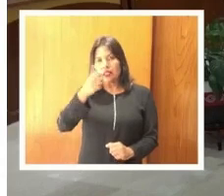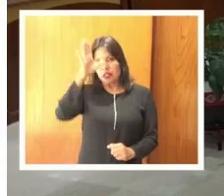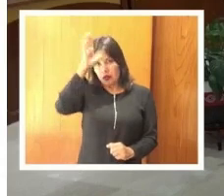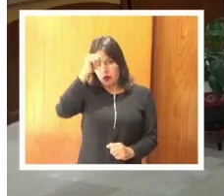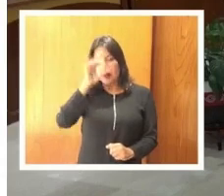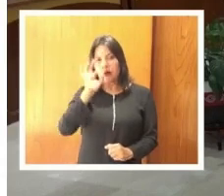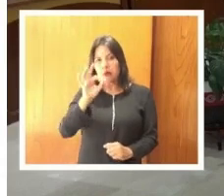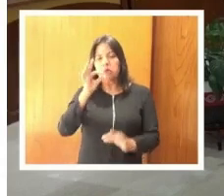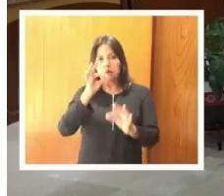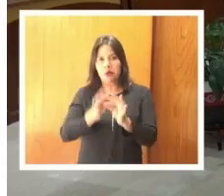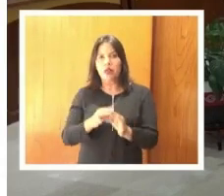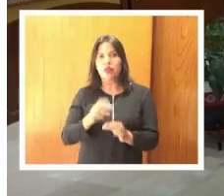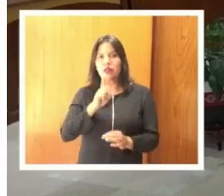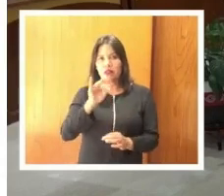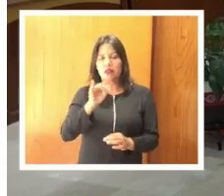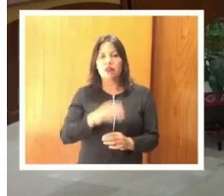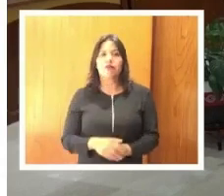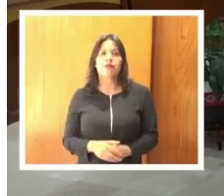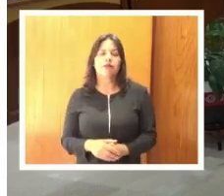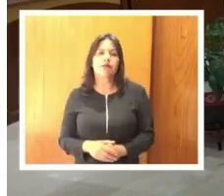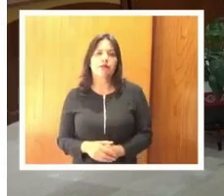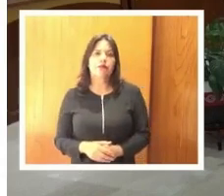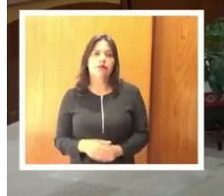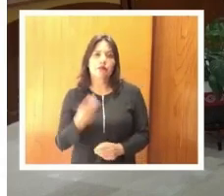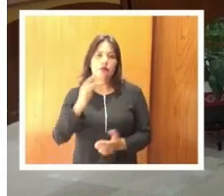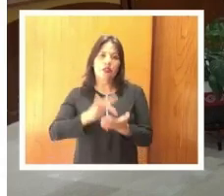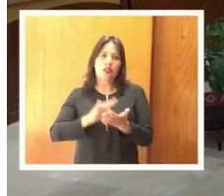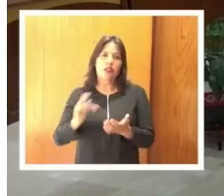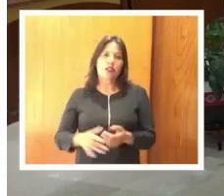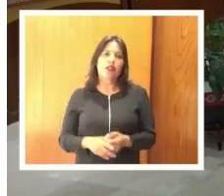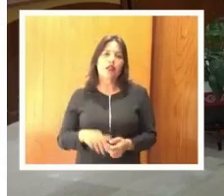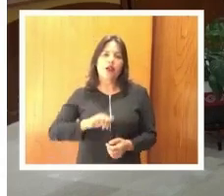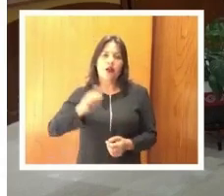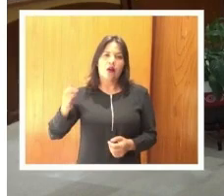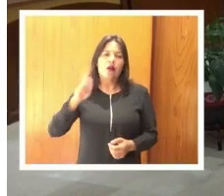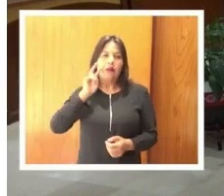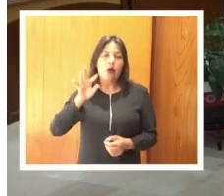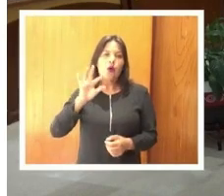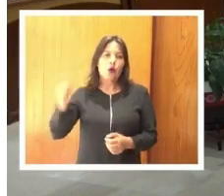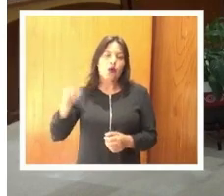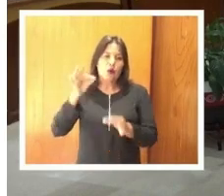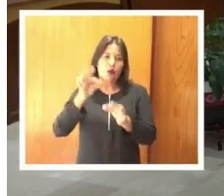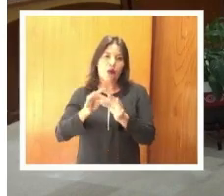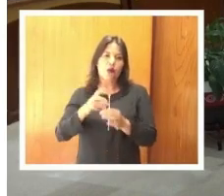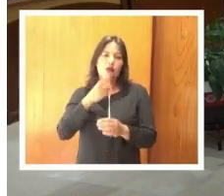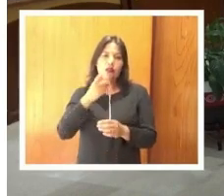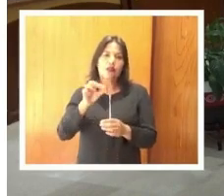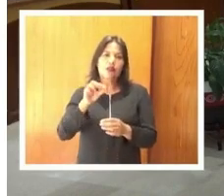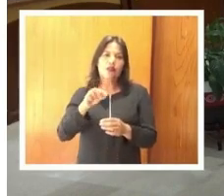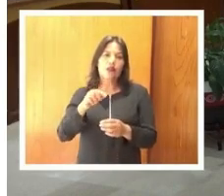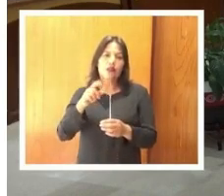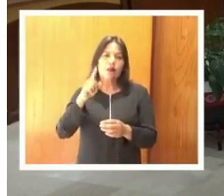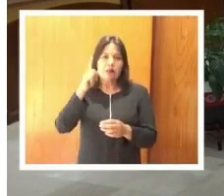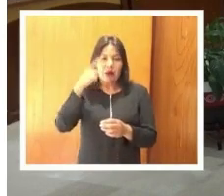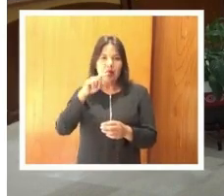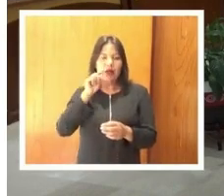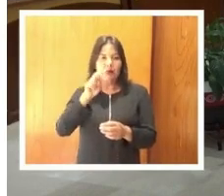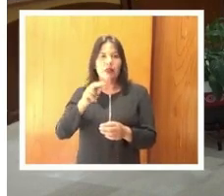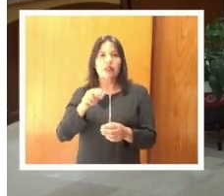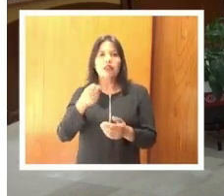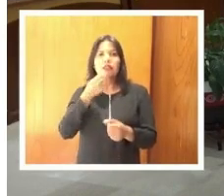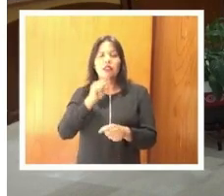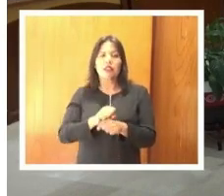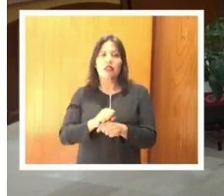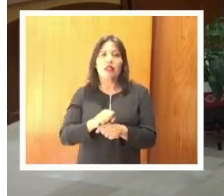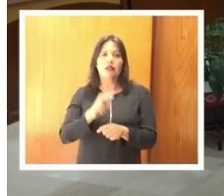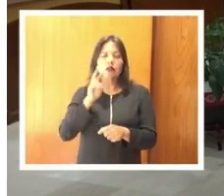términos propuestos. Muchas gracias, secretario. El siguiente punto del orden del día es la presentación por parte del secretario técnico